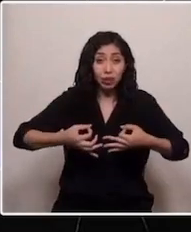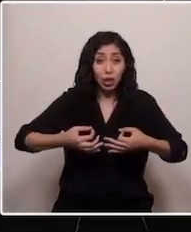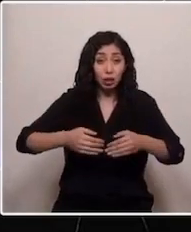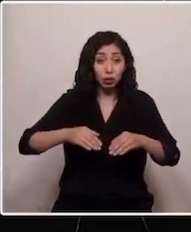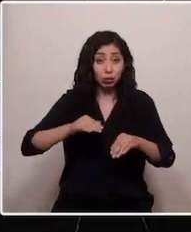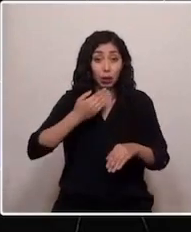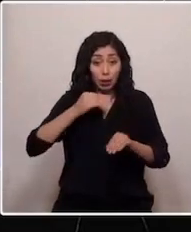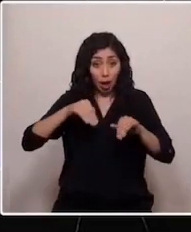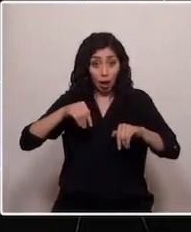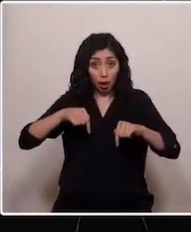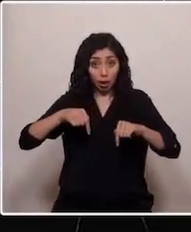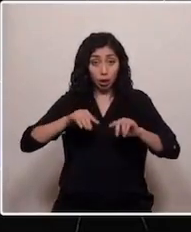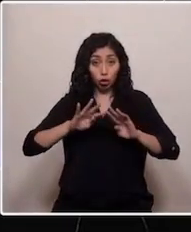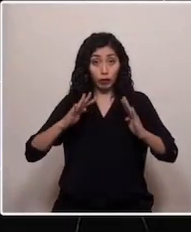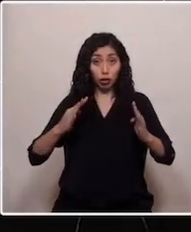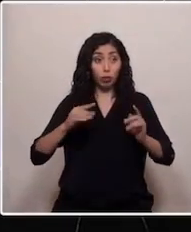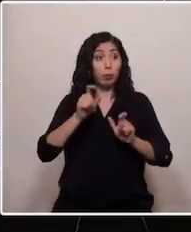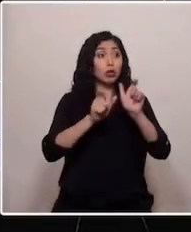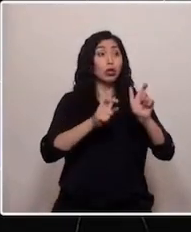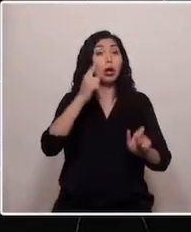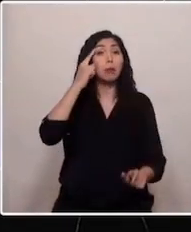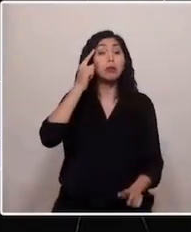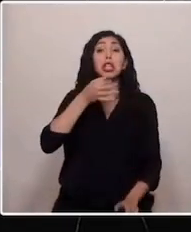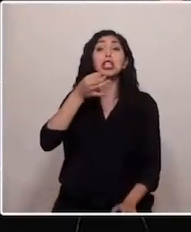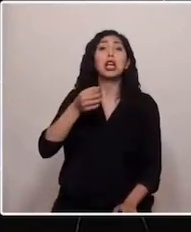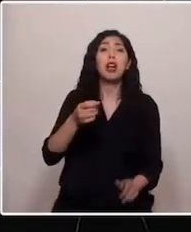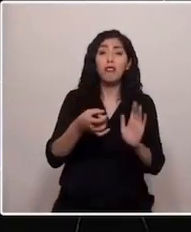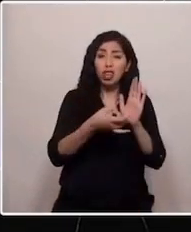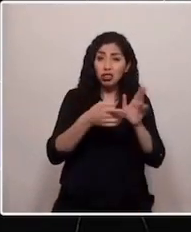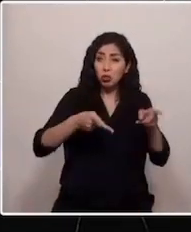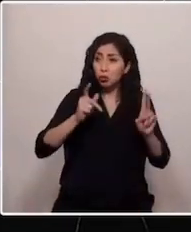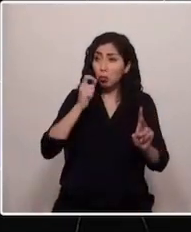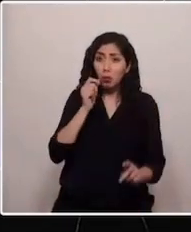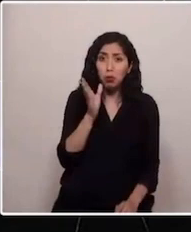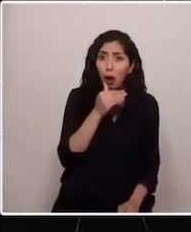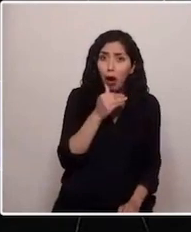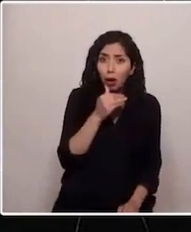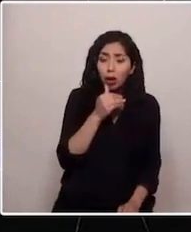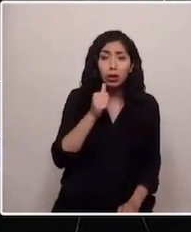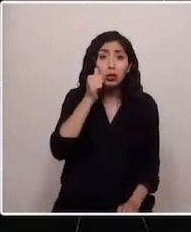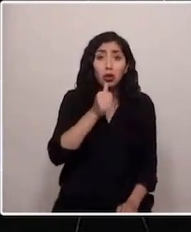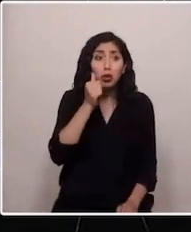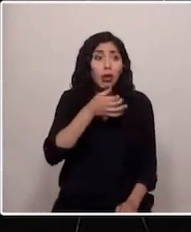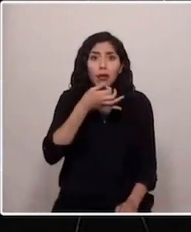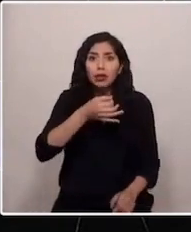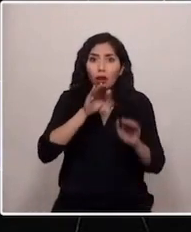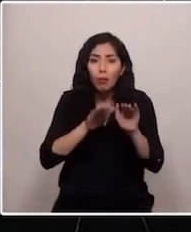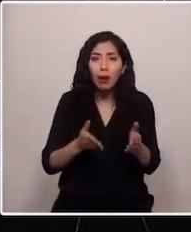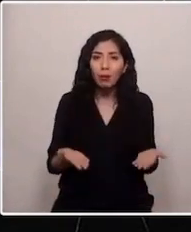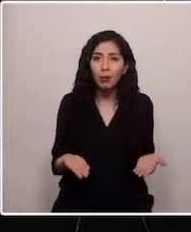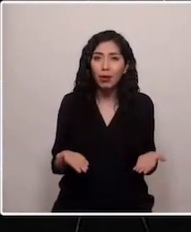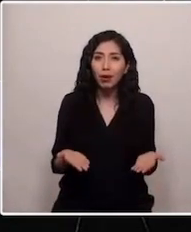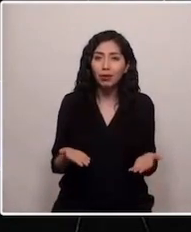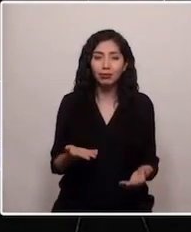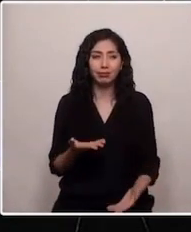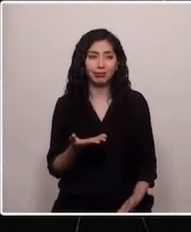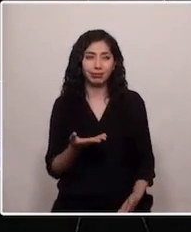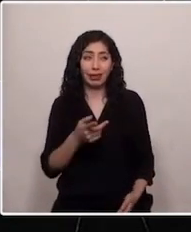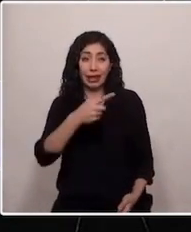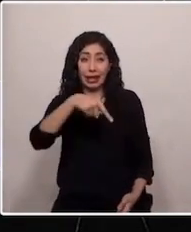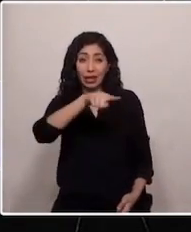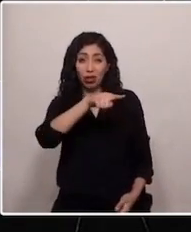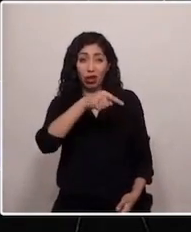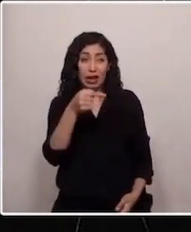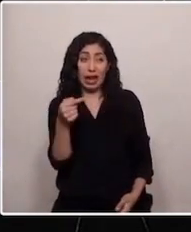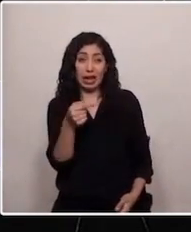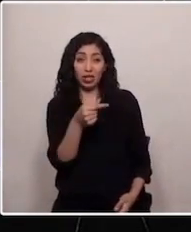convención y personas que dicen que no existe la relación a derecho humano y lo expresan diariamente entonces pretender acusar los de negacionismo lo